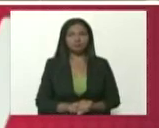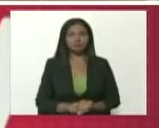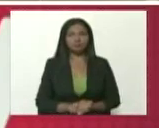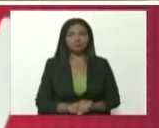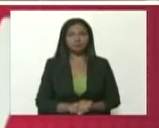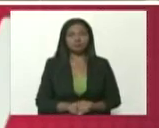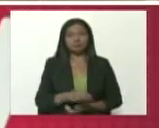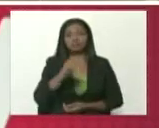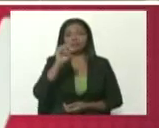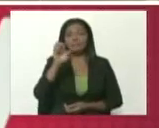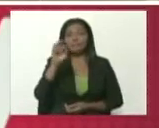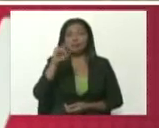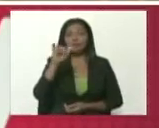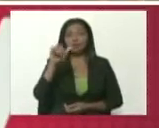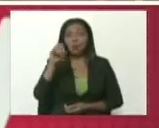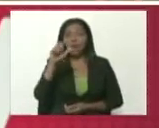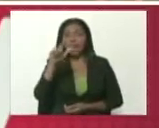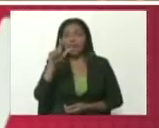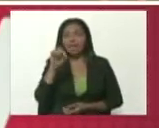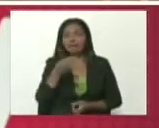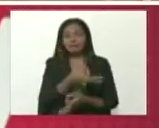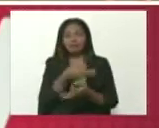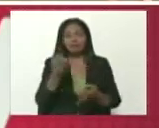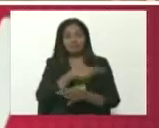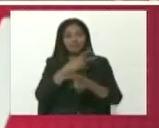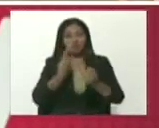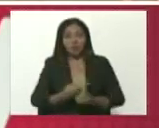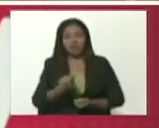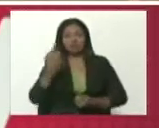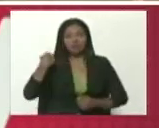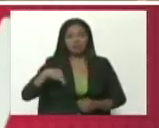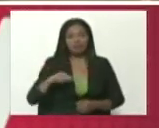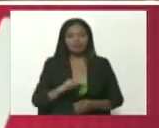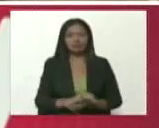Marjolín Morales, tremenda fuerza que tiene.